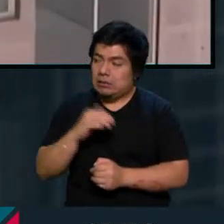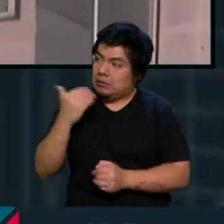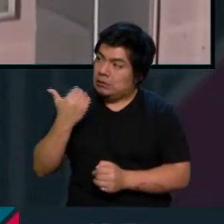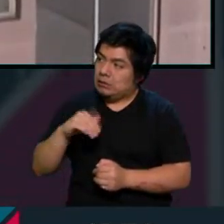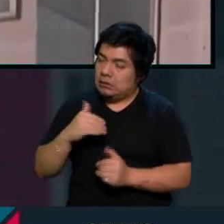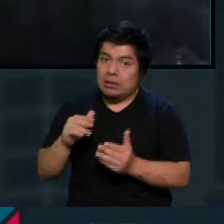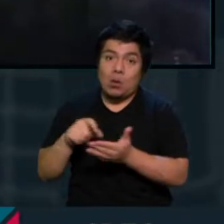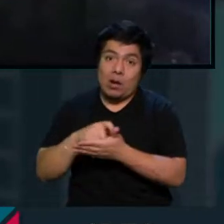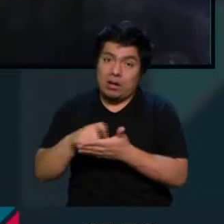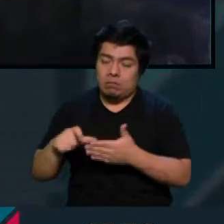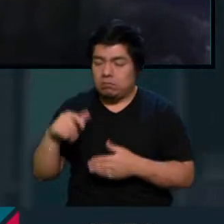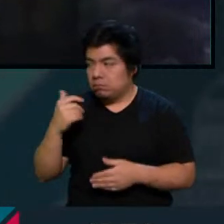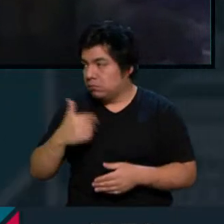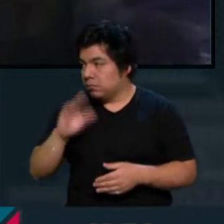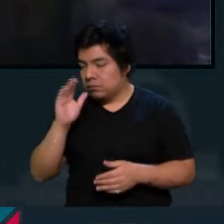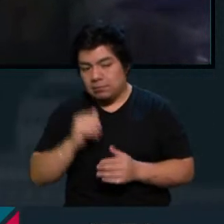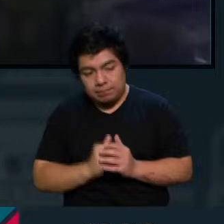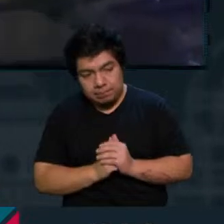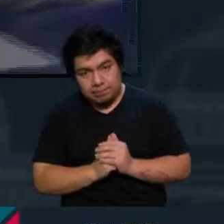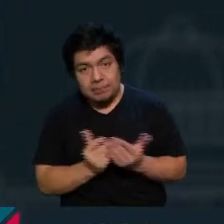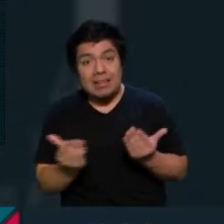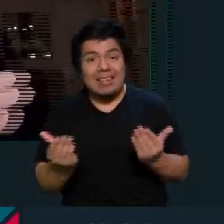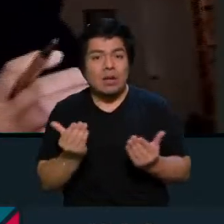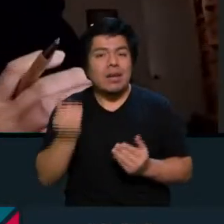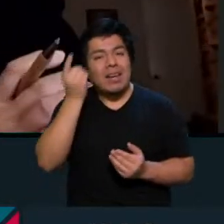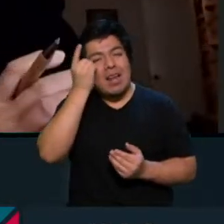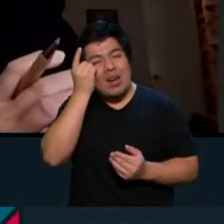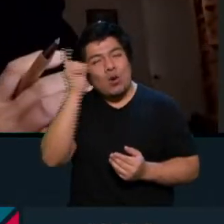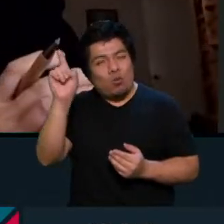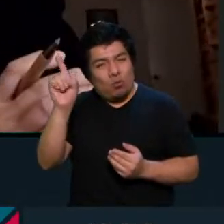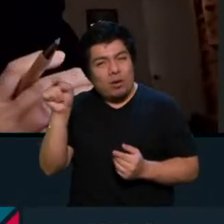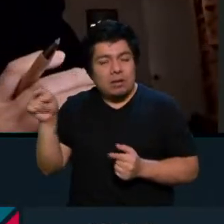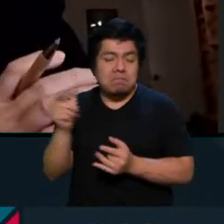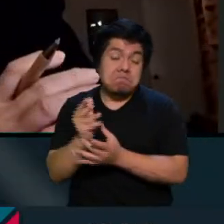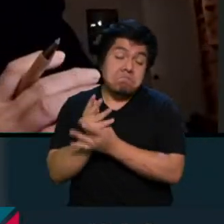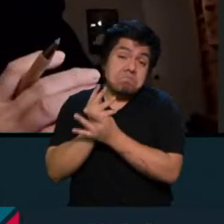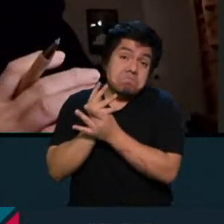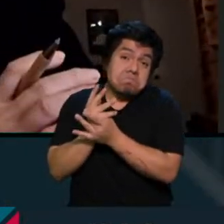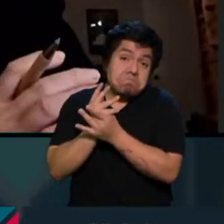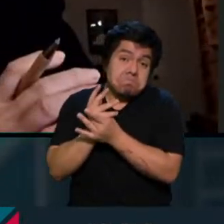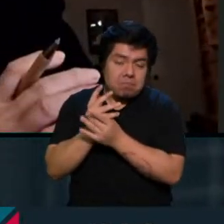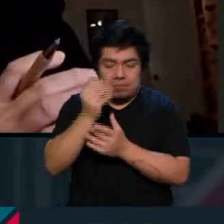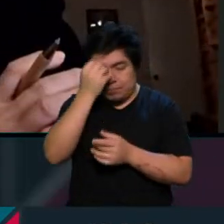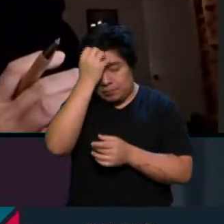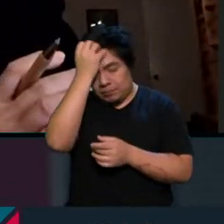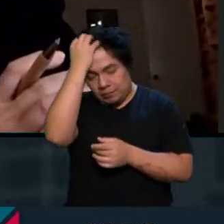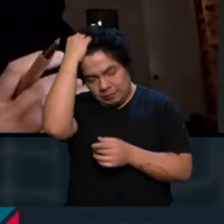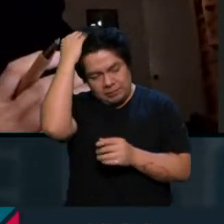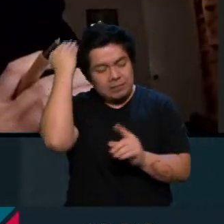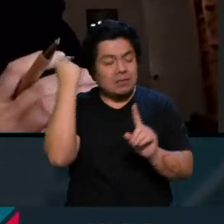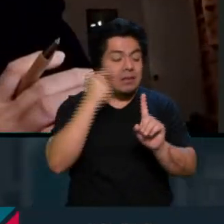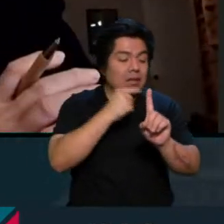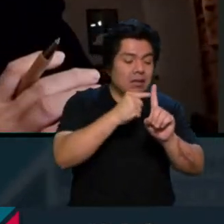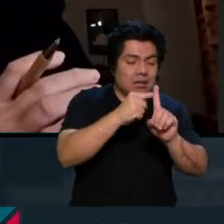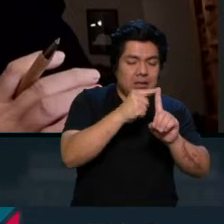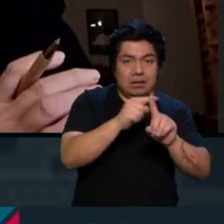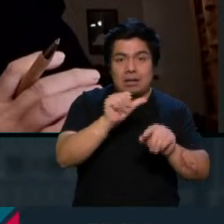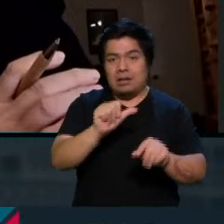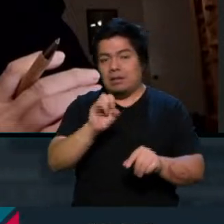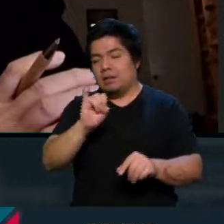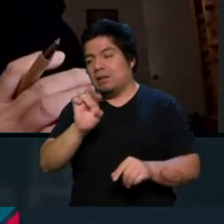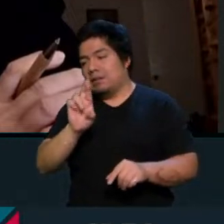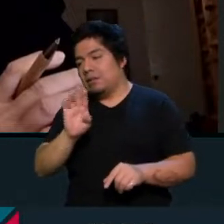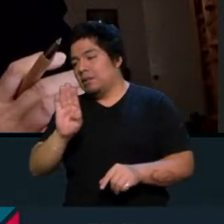en propiedad. Claro, y es que por un lado los anfitriones justamente dicen que, bueno, dentro de lo positivo de los Airbnb